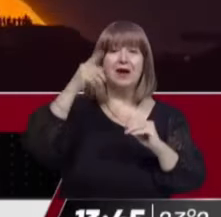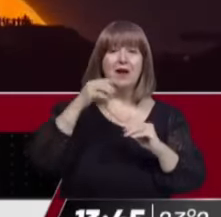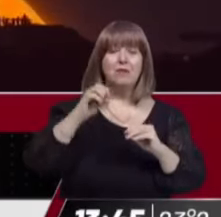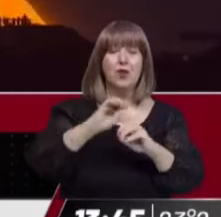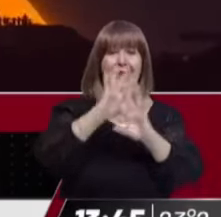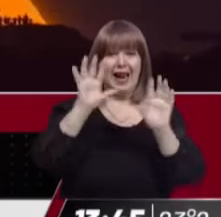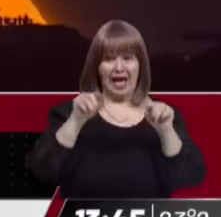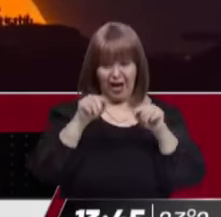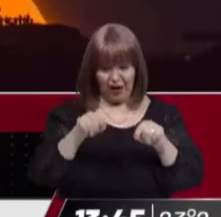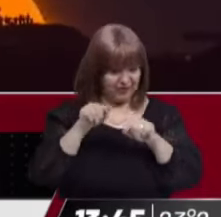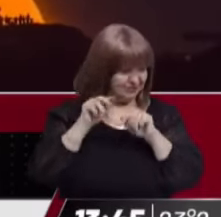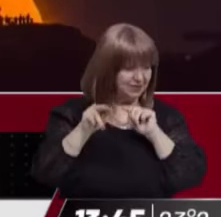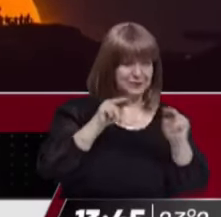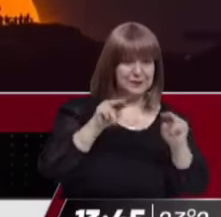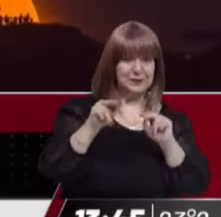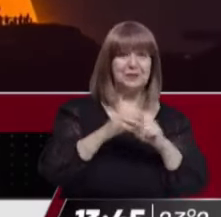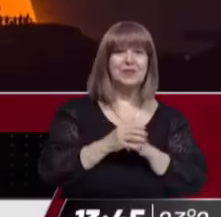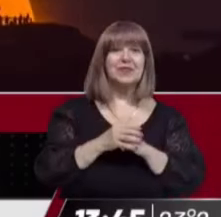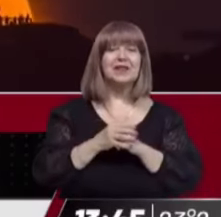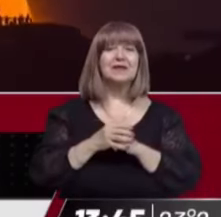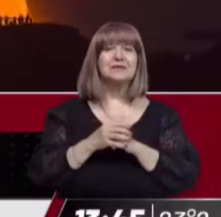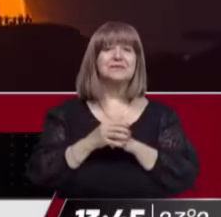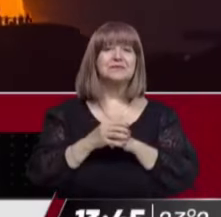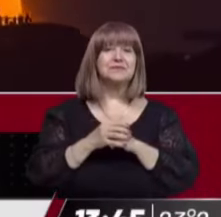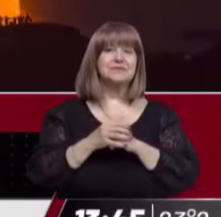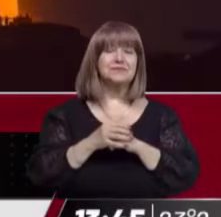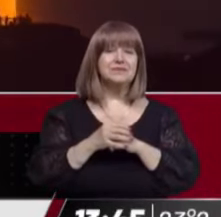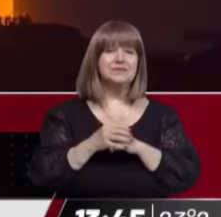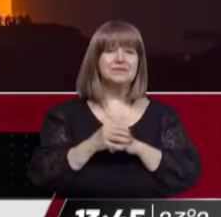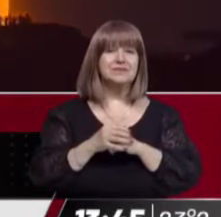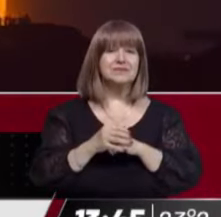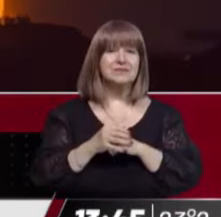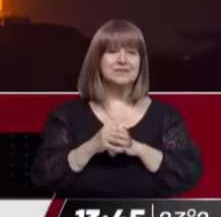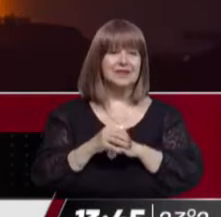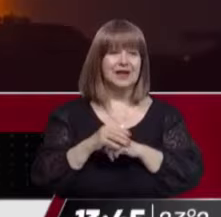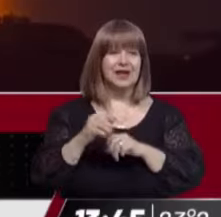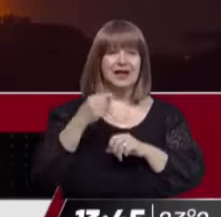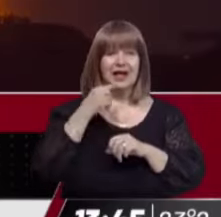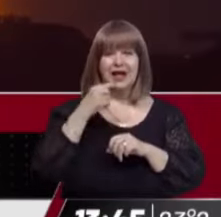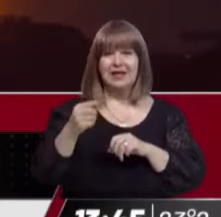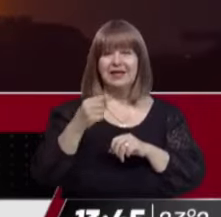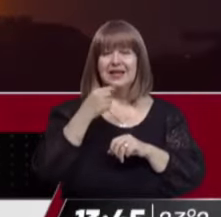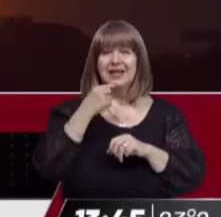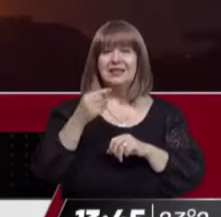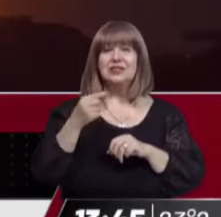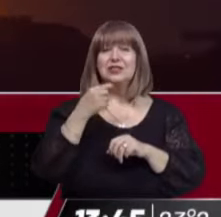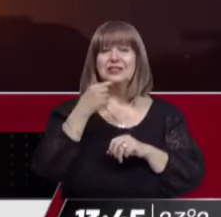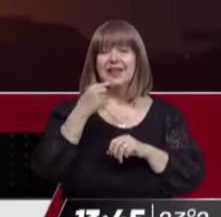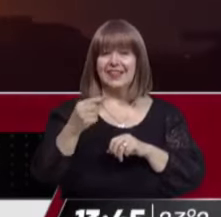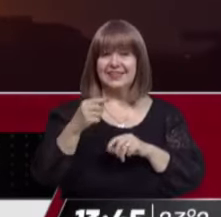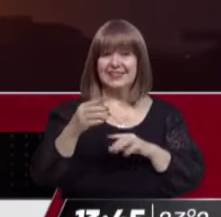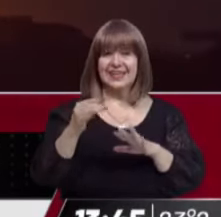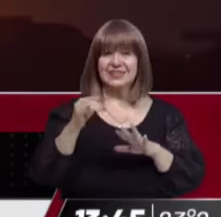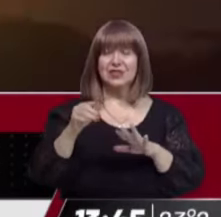qué me decís que sos un sol, que soy un sol? Y porque quemás a todo el mundo. No. No, entonces,